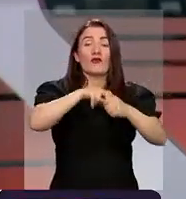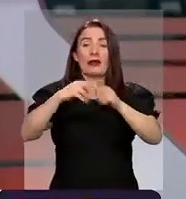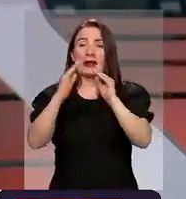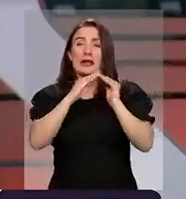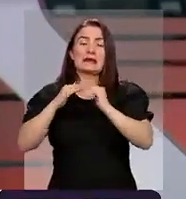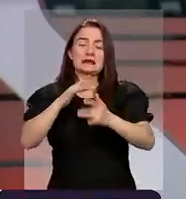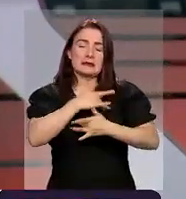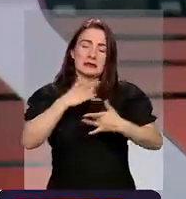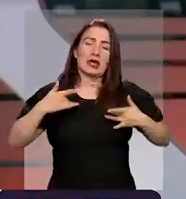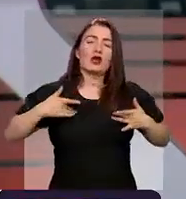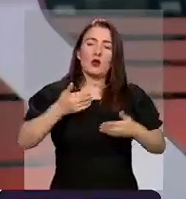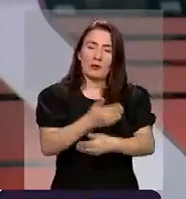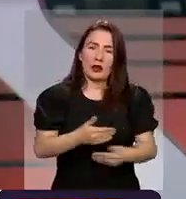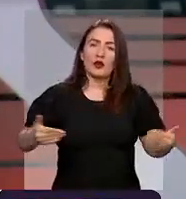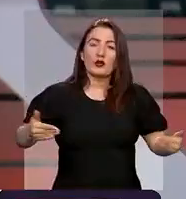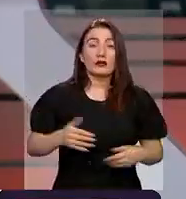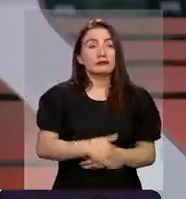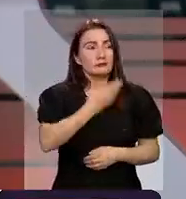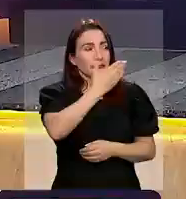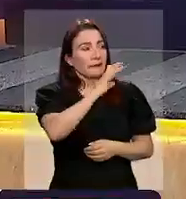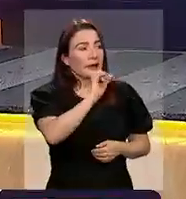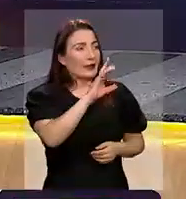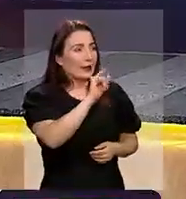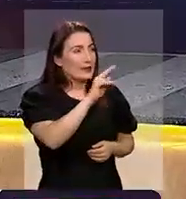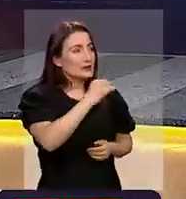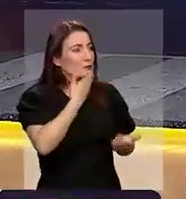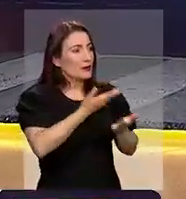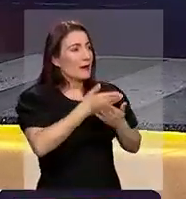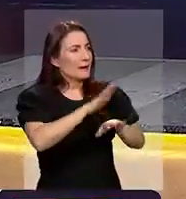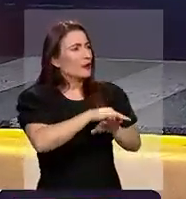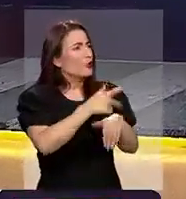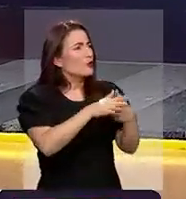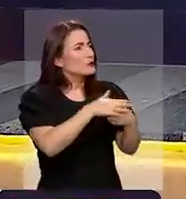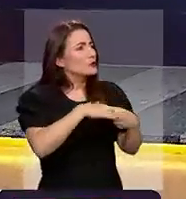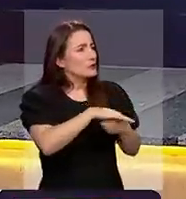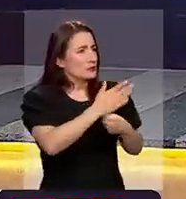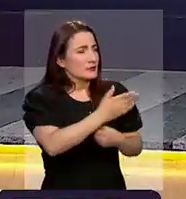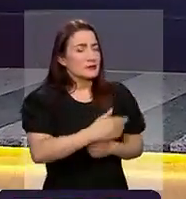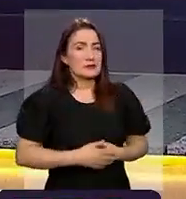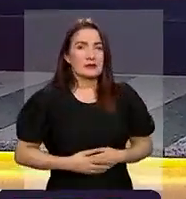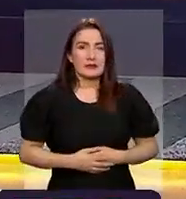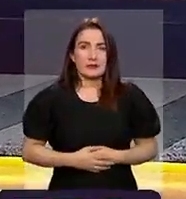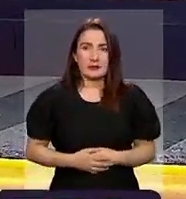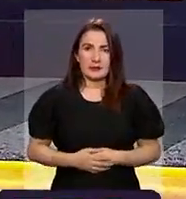y la salud de los menores de edad. Cristian León, muy buenas tardes. ¿Cuál es la situación que allí se vive?